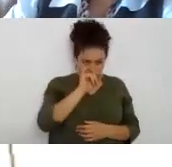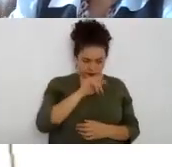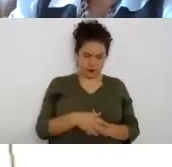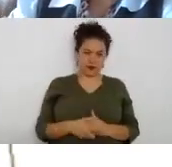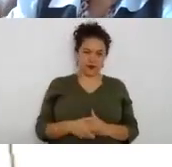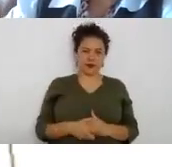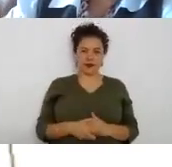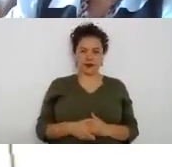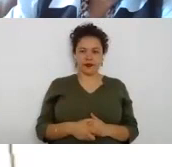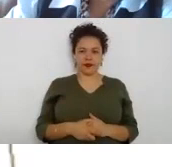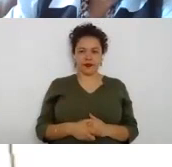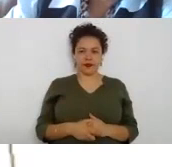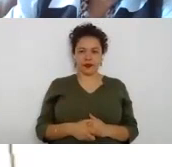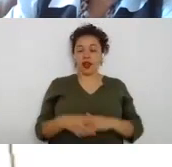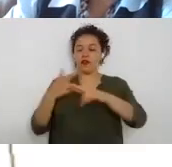¿Cuál otra?